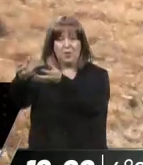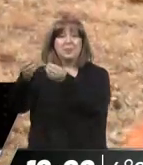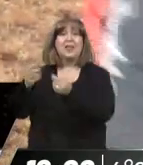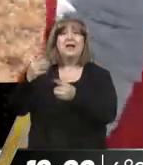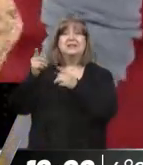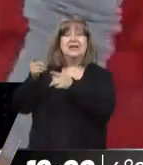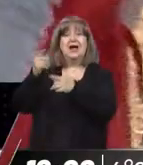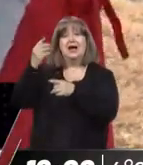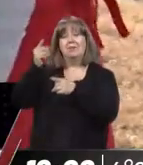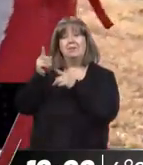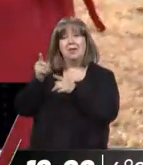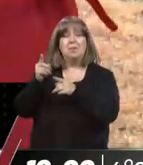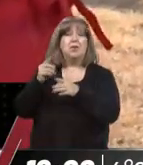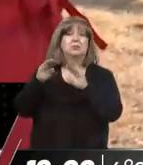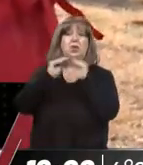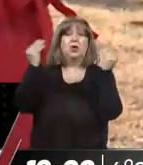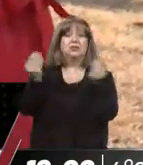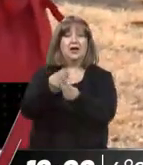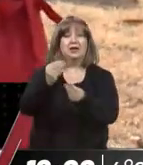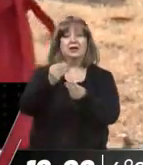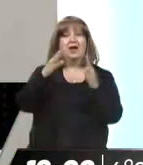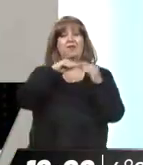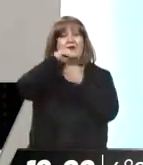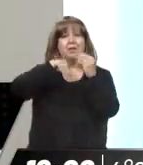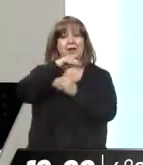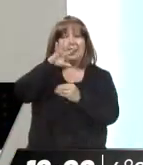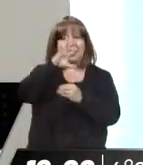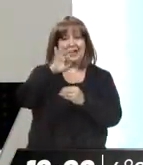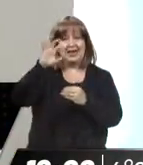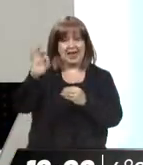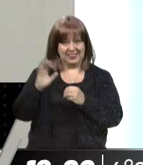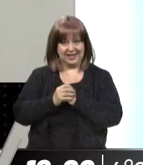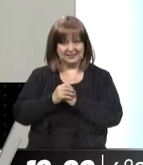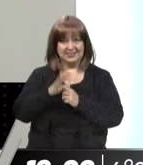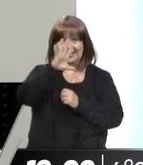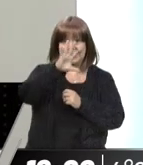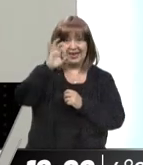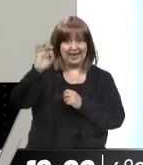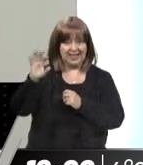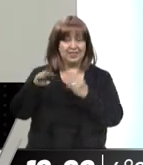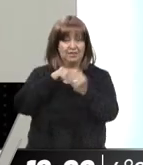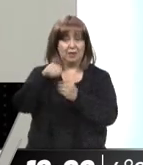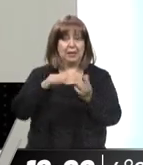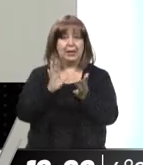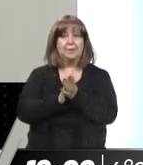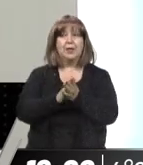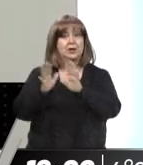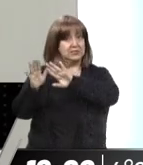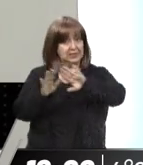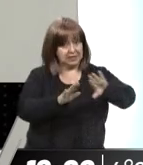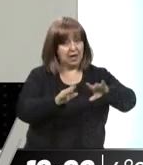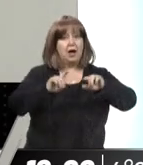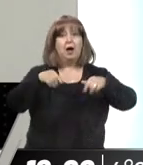y el alcance es para 500 familias. El frío sigue campaña Frío Cero, tal como decís, así que convocamos a todos a que nos